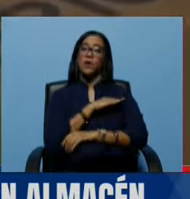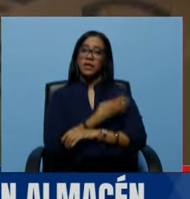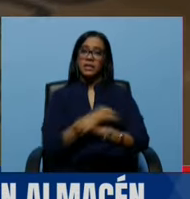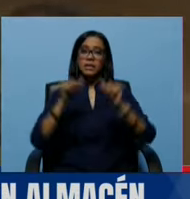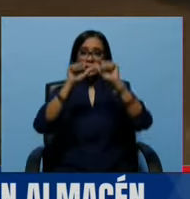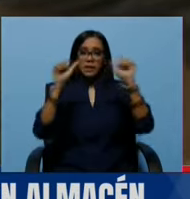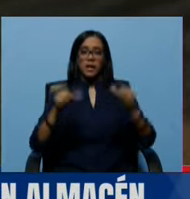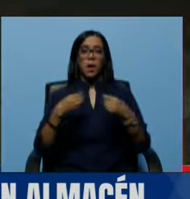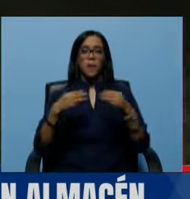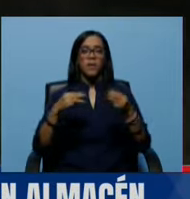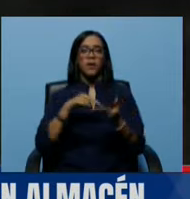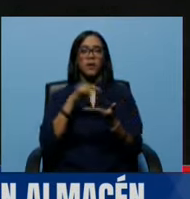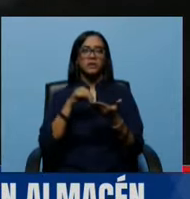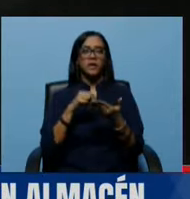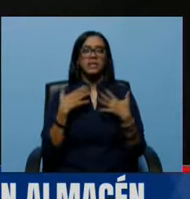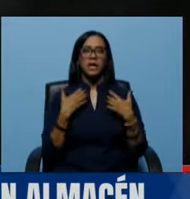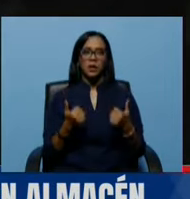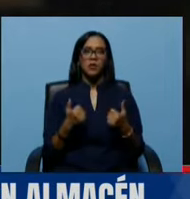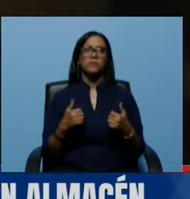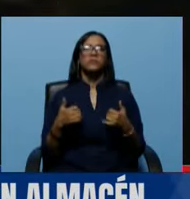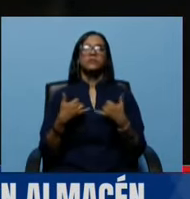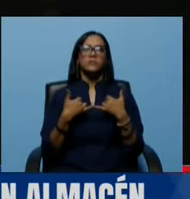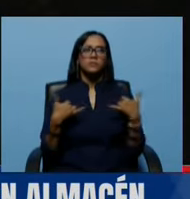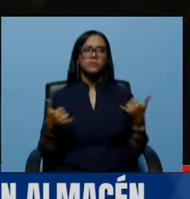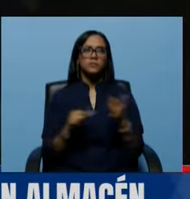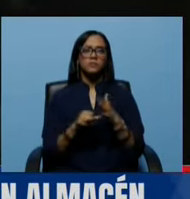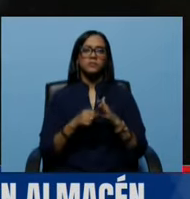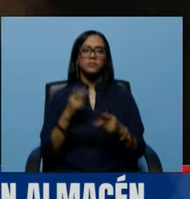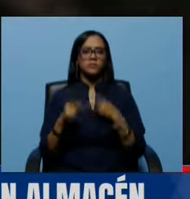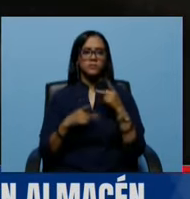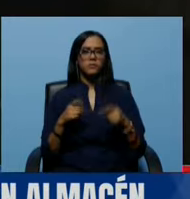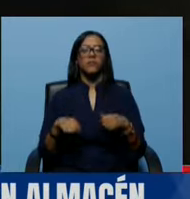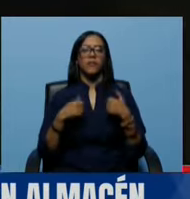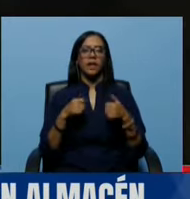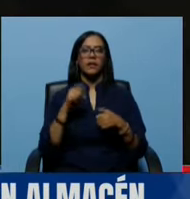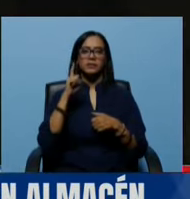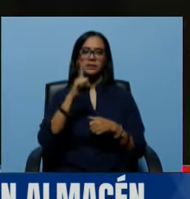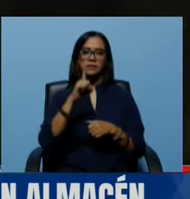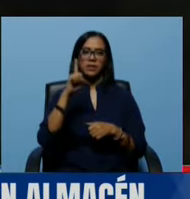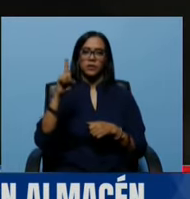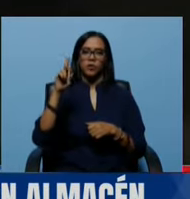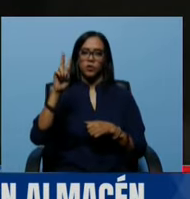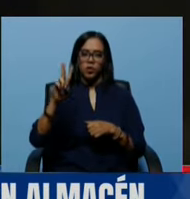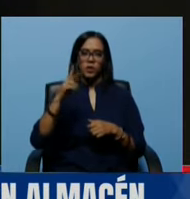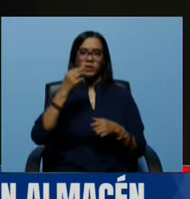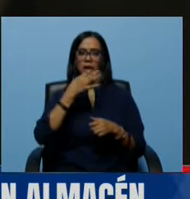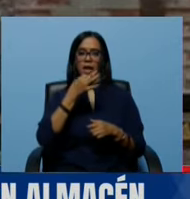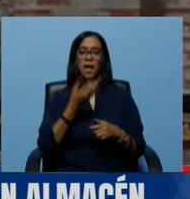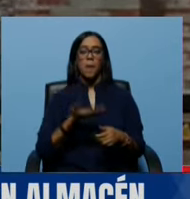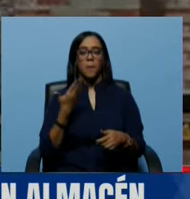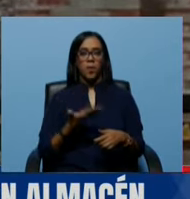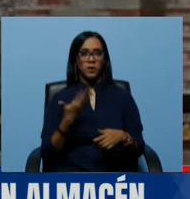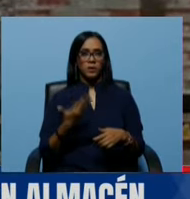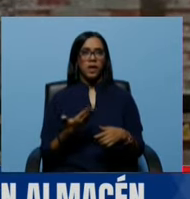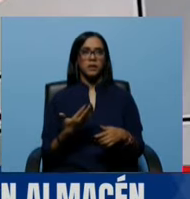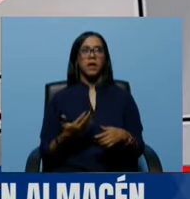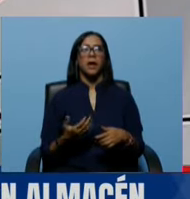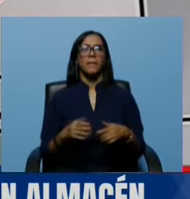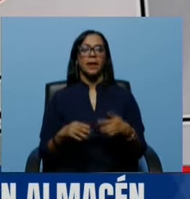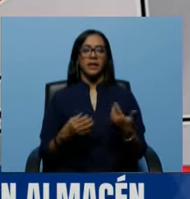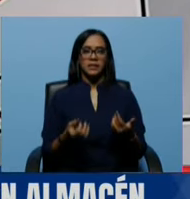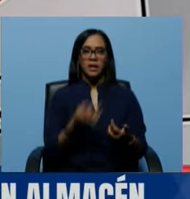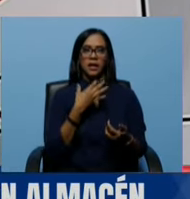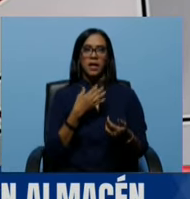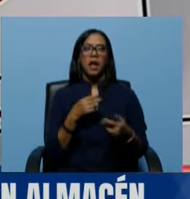Público Nacional de Salud con una línea donde se producen más de 112 de los medicamentos esenciales para ser consumidos